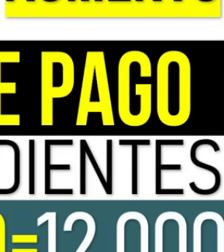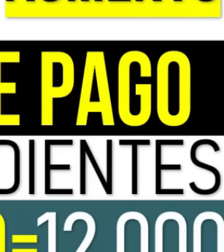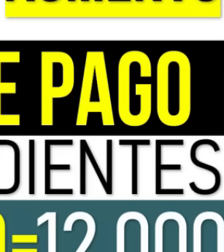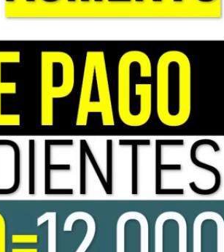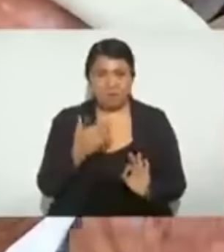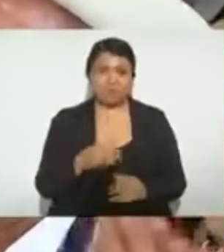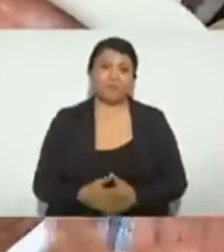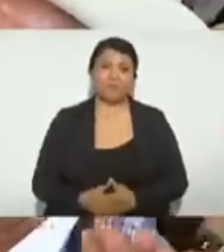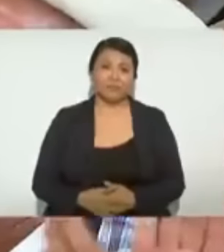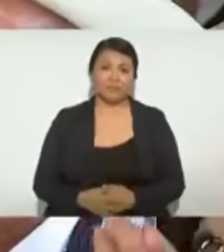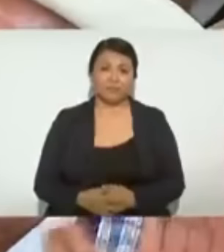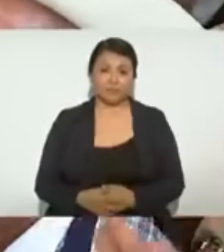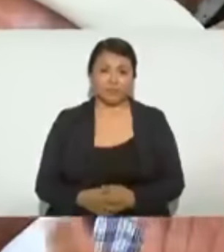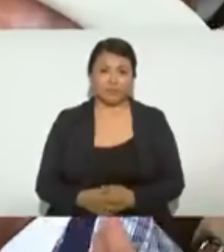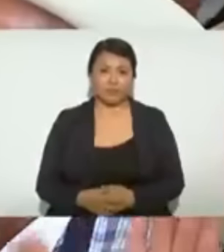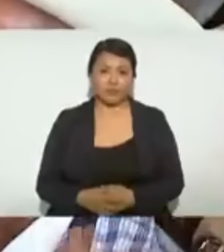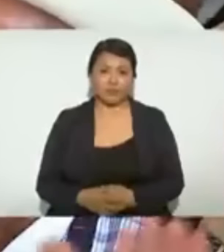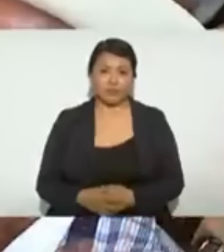en estos 6 años, ¿sí?